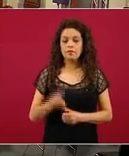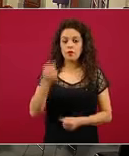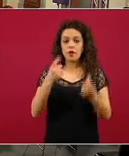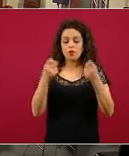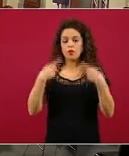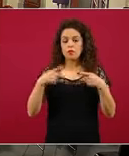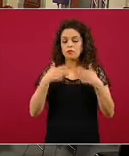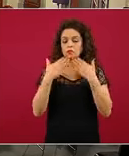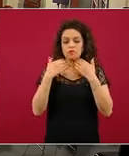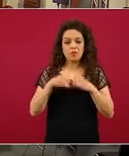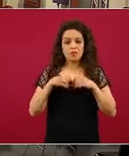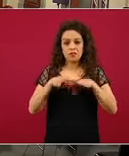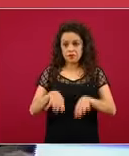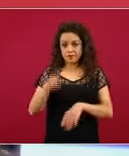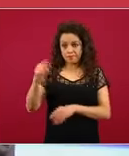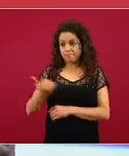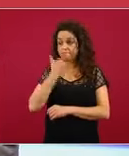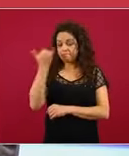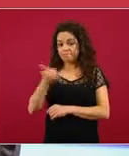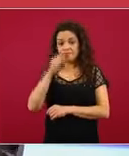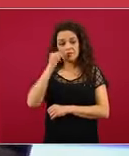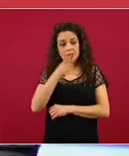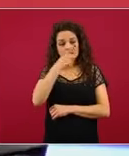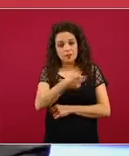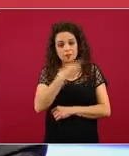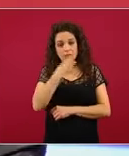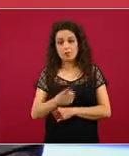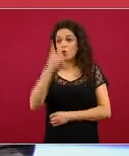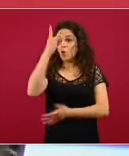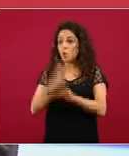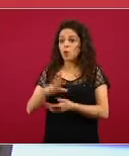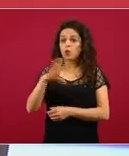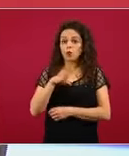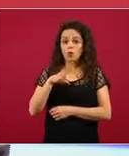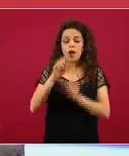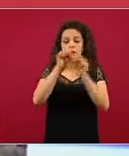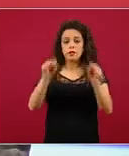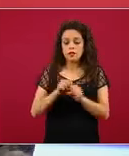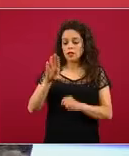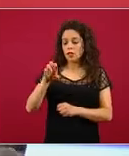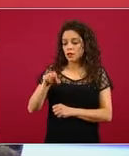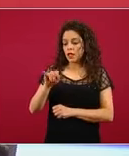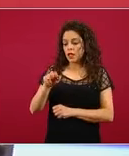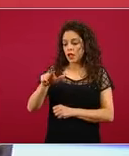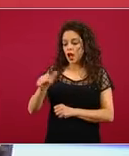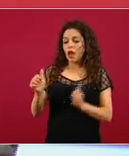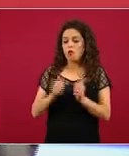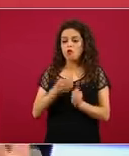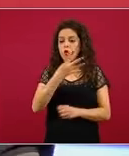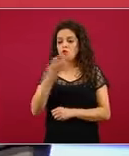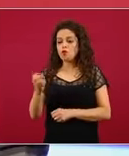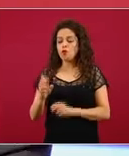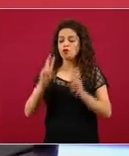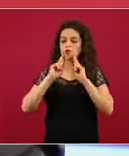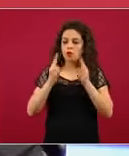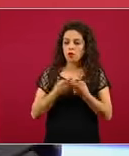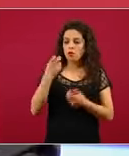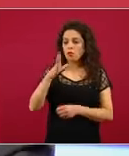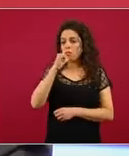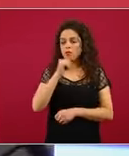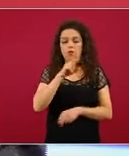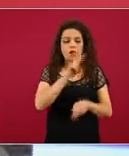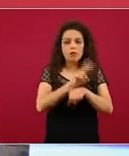desinformadas periódicamente han dicho, que solo hay un sistema Centinela con 400 unidades y que entonces no es posible monitorear el